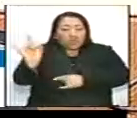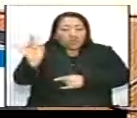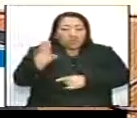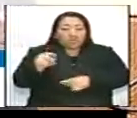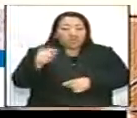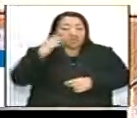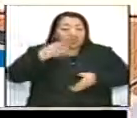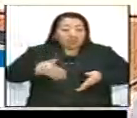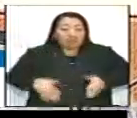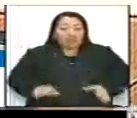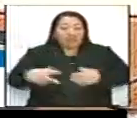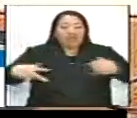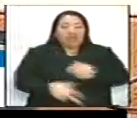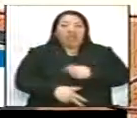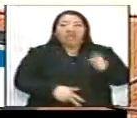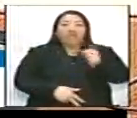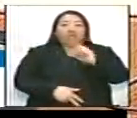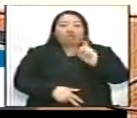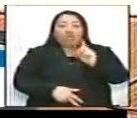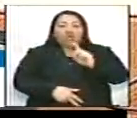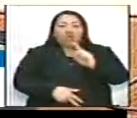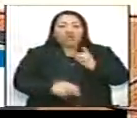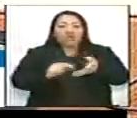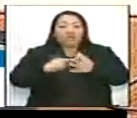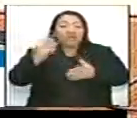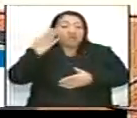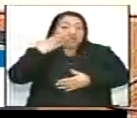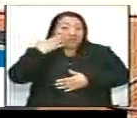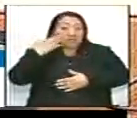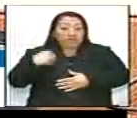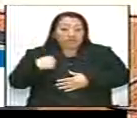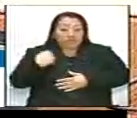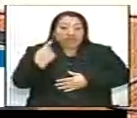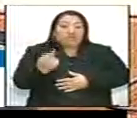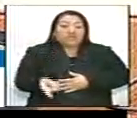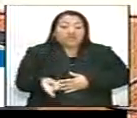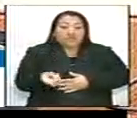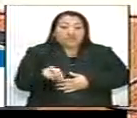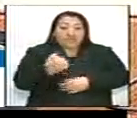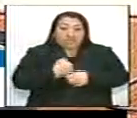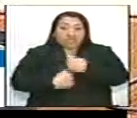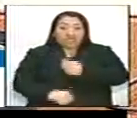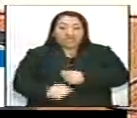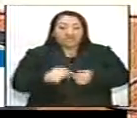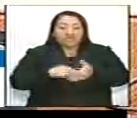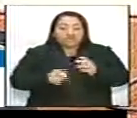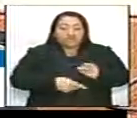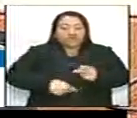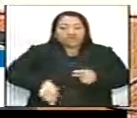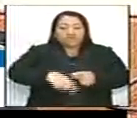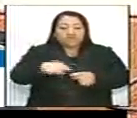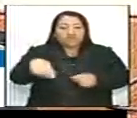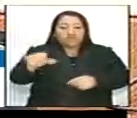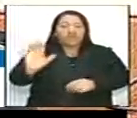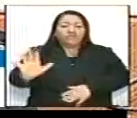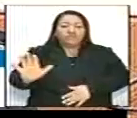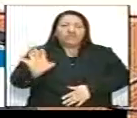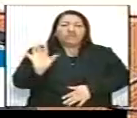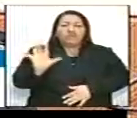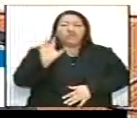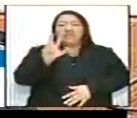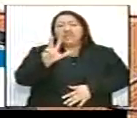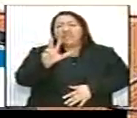ese último traslado de componentes hacia el nuevo ser pueda hacerse efectivo.